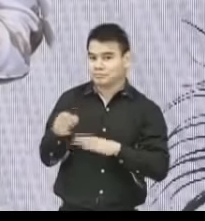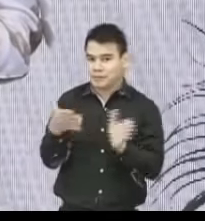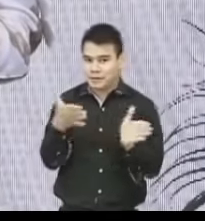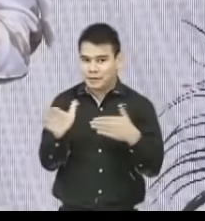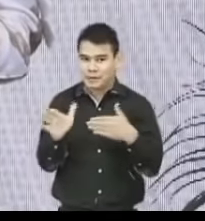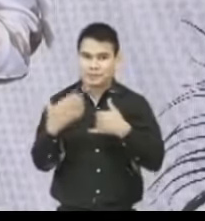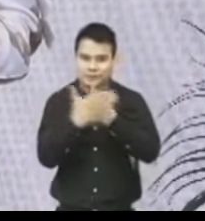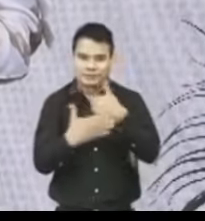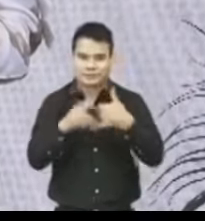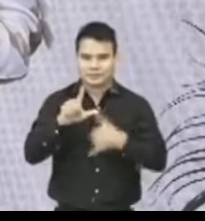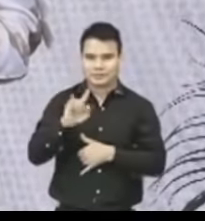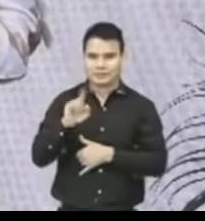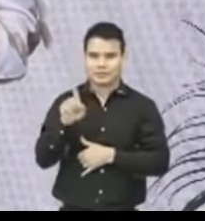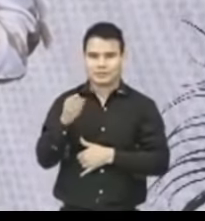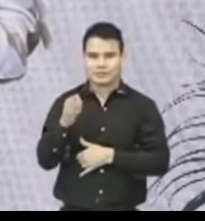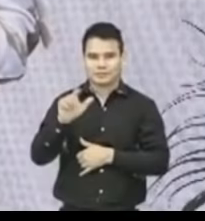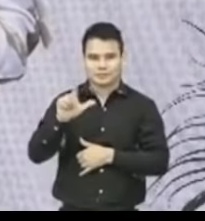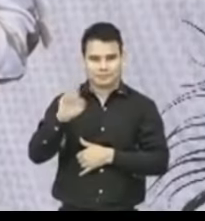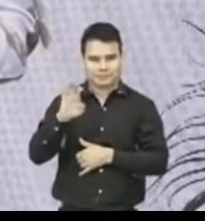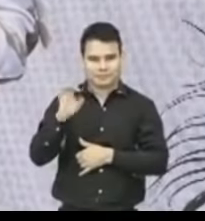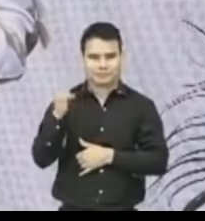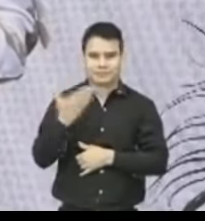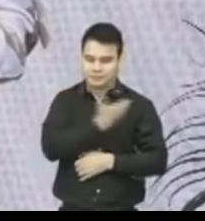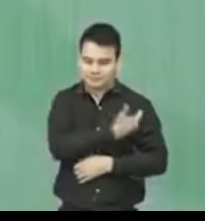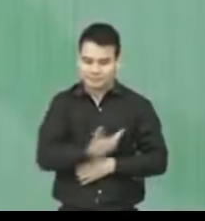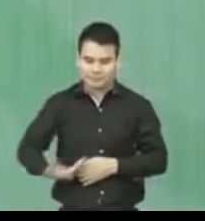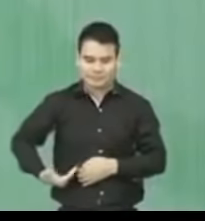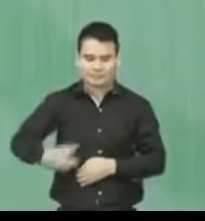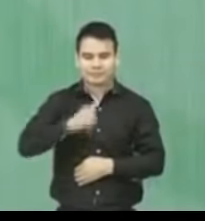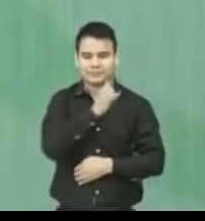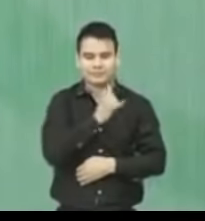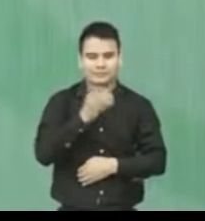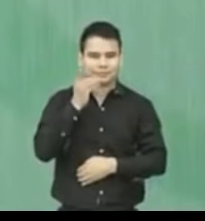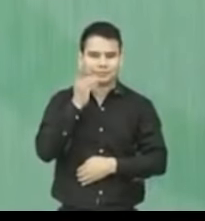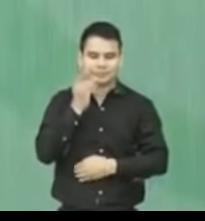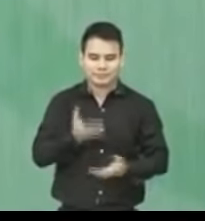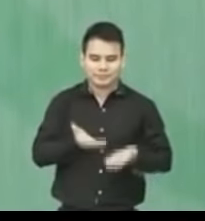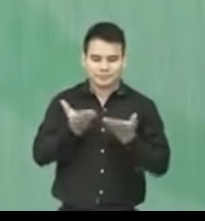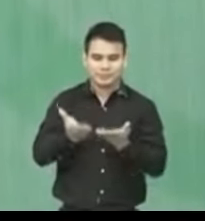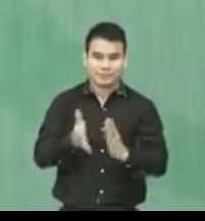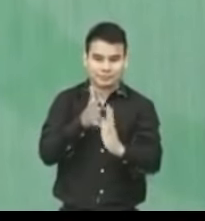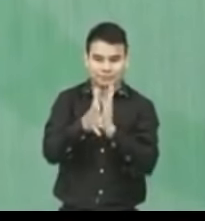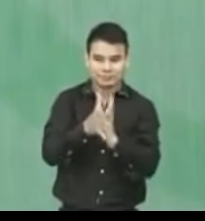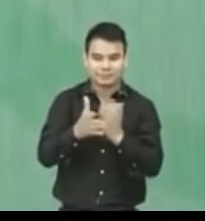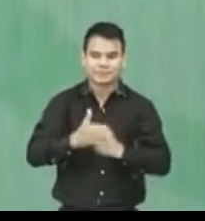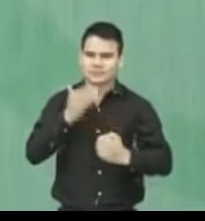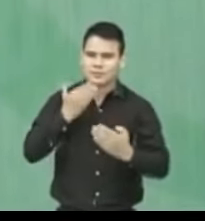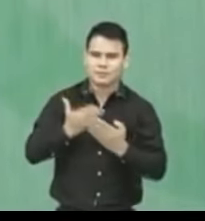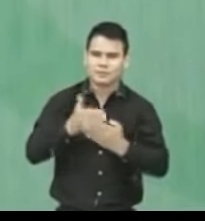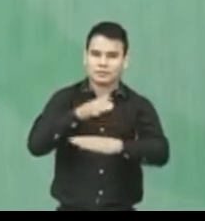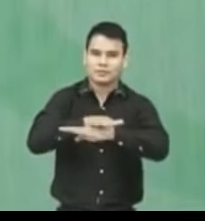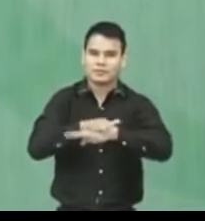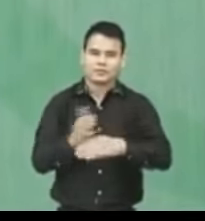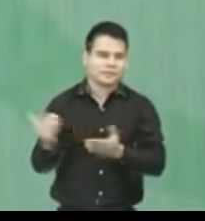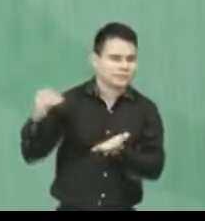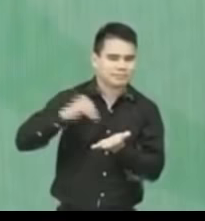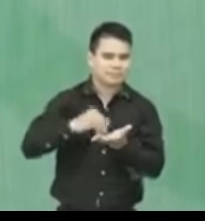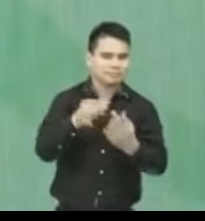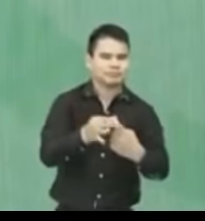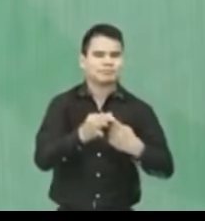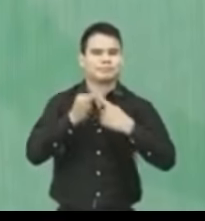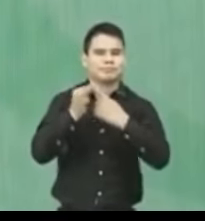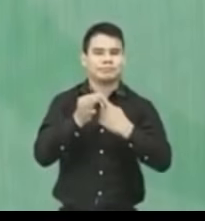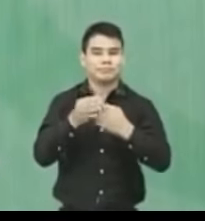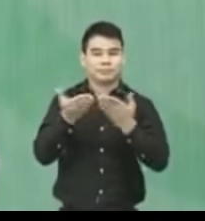planeación luis alberto rodríguez presidente de eeuu que le escuchamos muy buenas tardes mi saludo muy especial para el director del